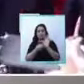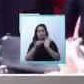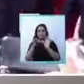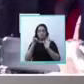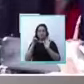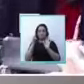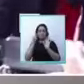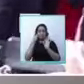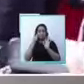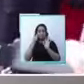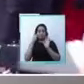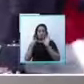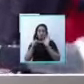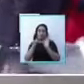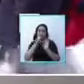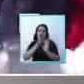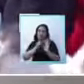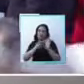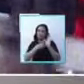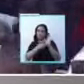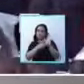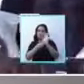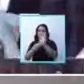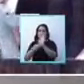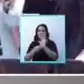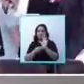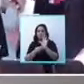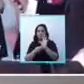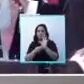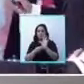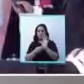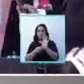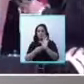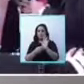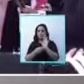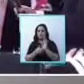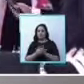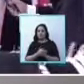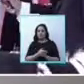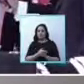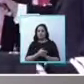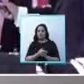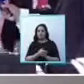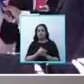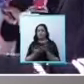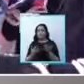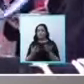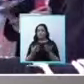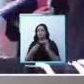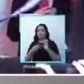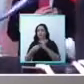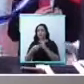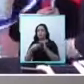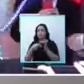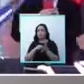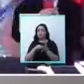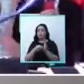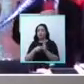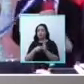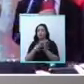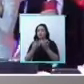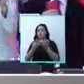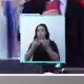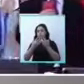Yo creo que Honduras tiene cambio en cuanto a la recomposición de las fuerzas políticas y la